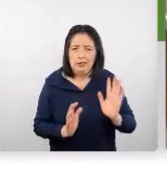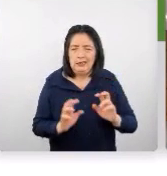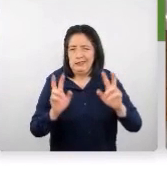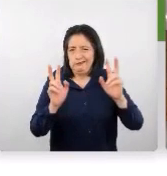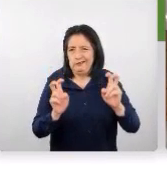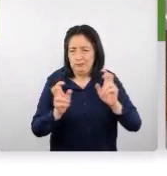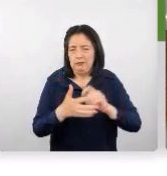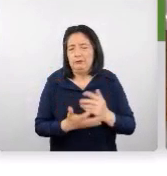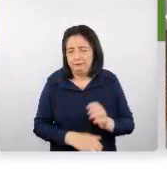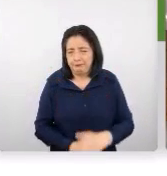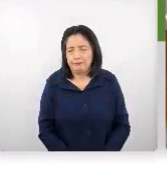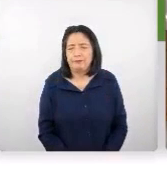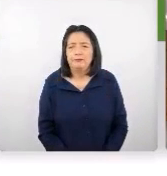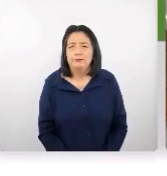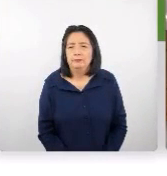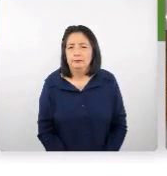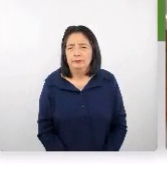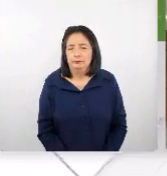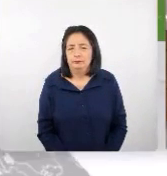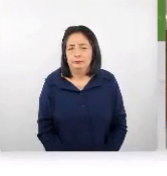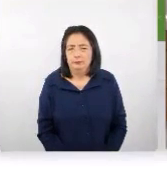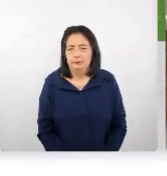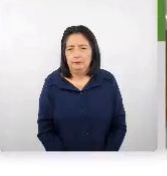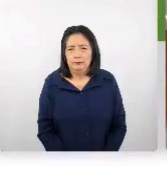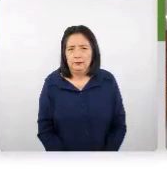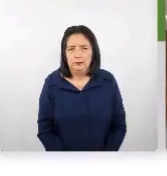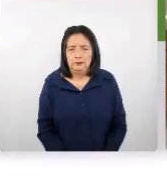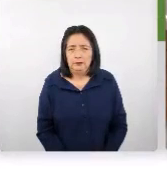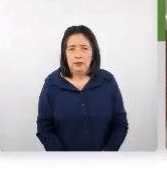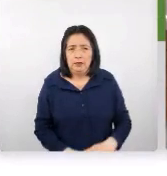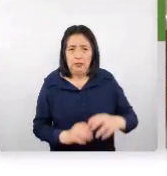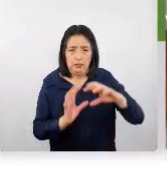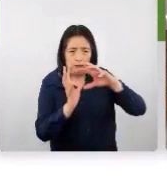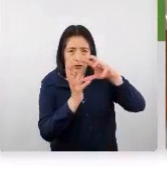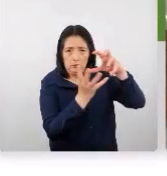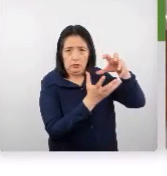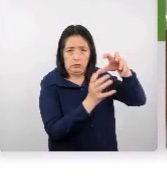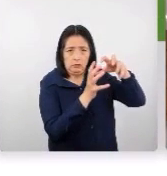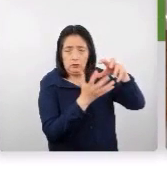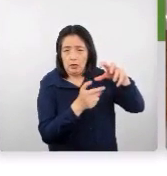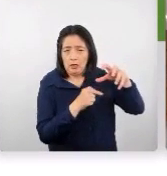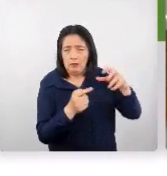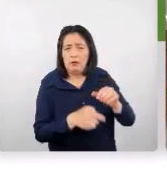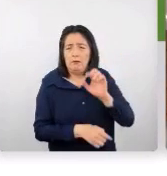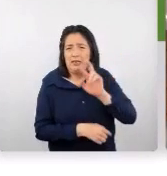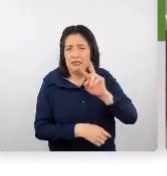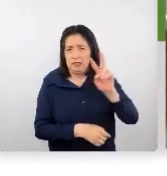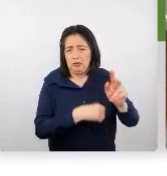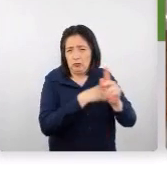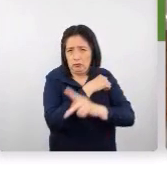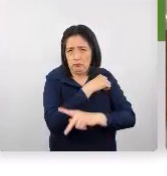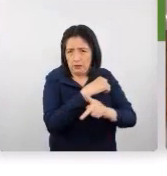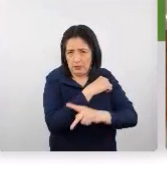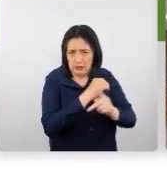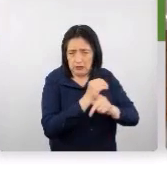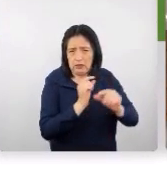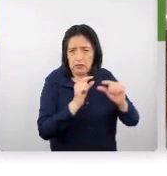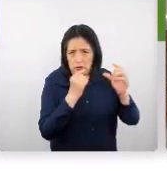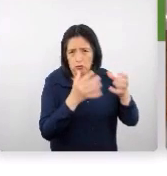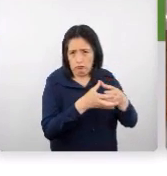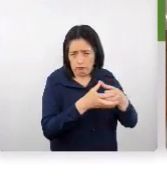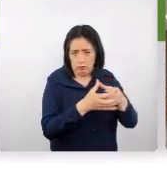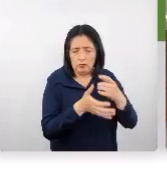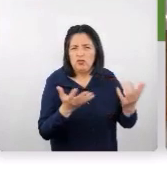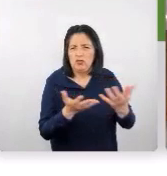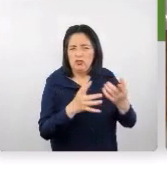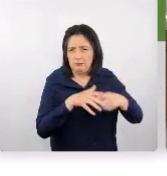de turismo. La Liga Árabe está compuesta por 22 países. Se inició en